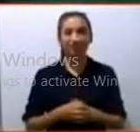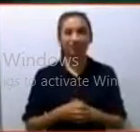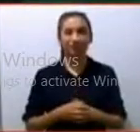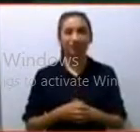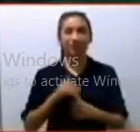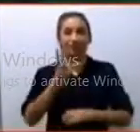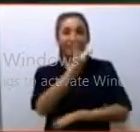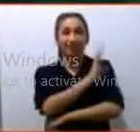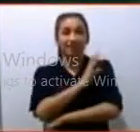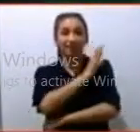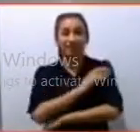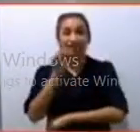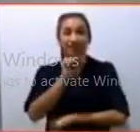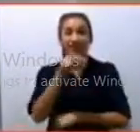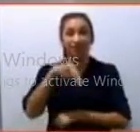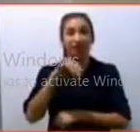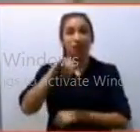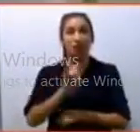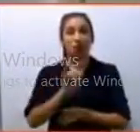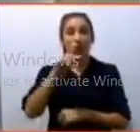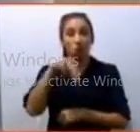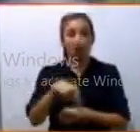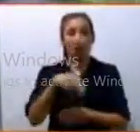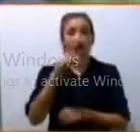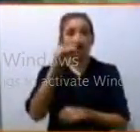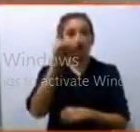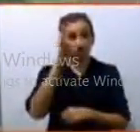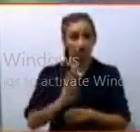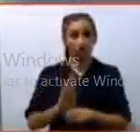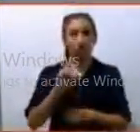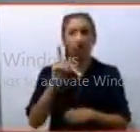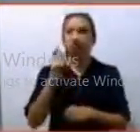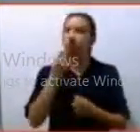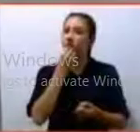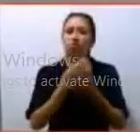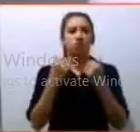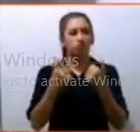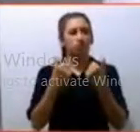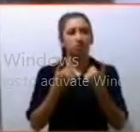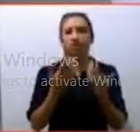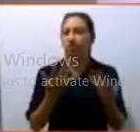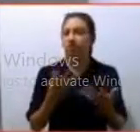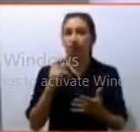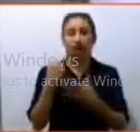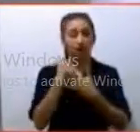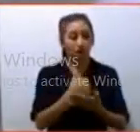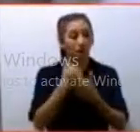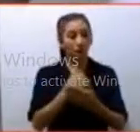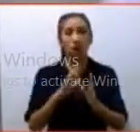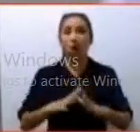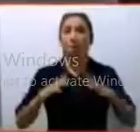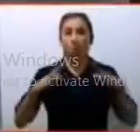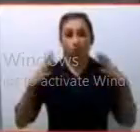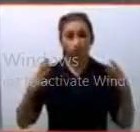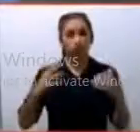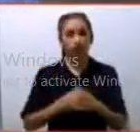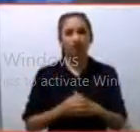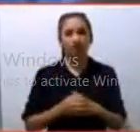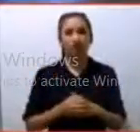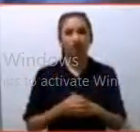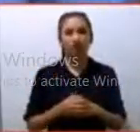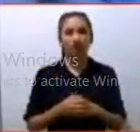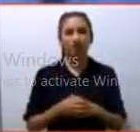La clínica San Juan de Dios es muy importante porque nos ayuda para su rehabilitación de muchos niños.